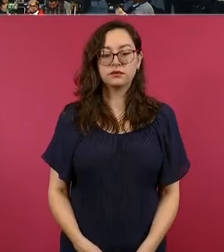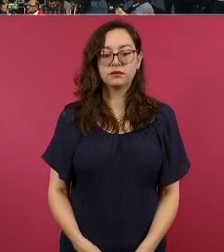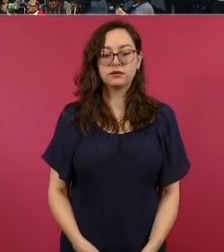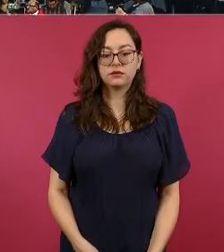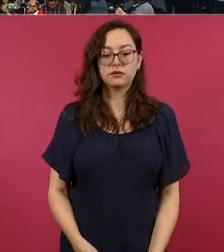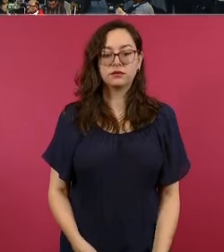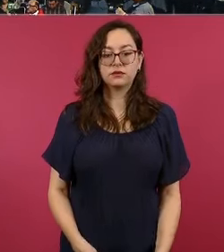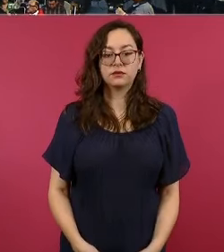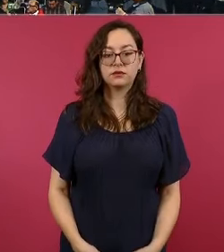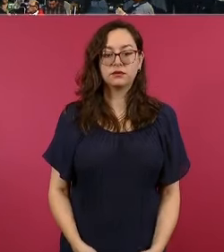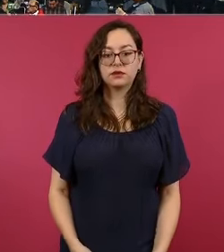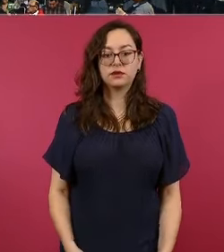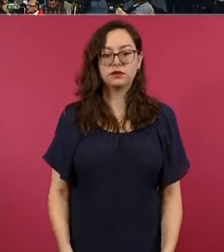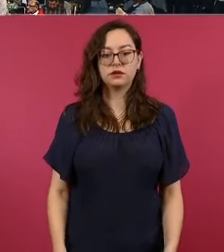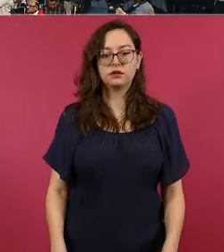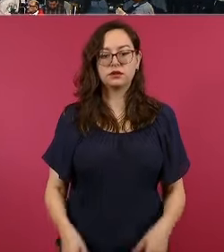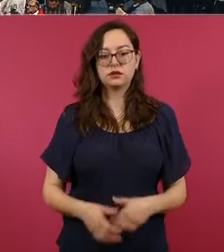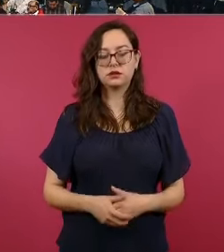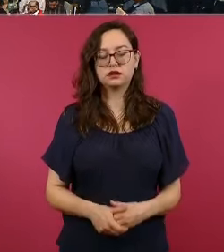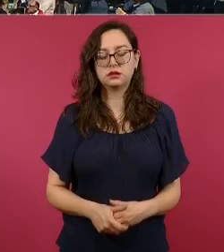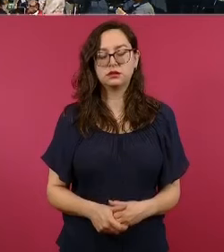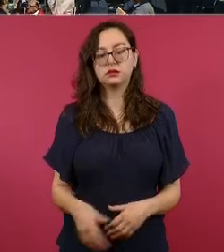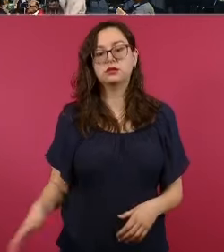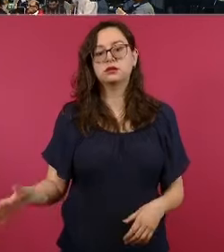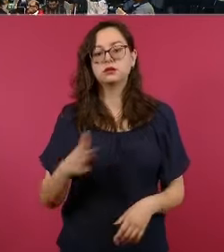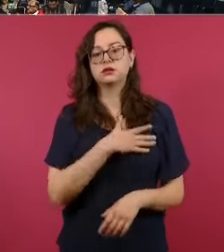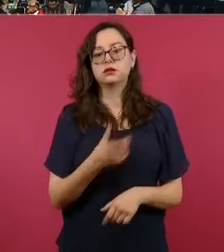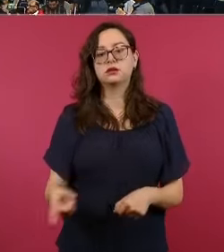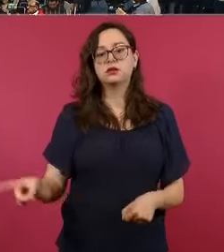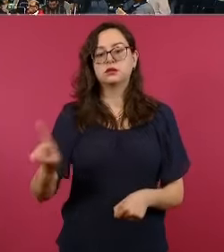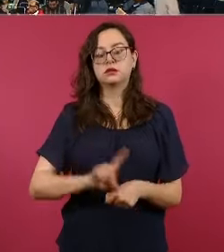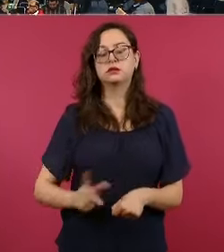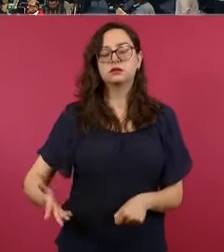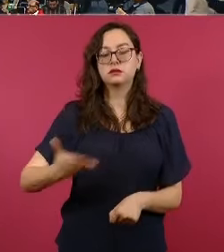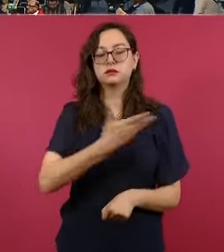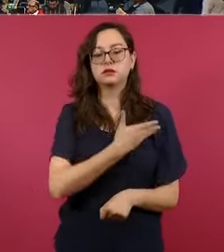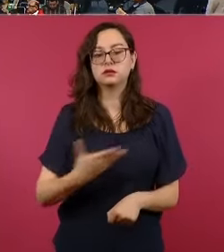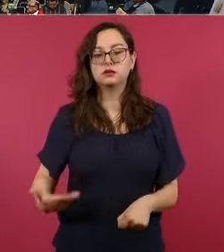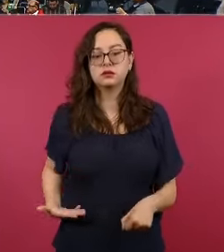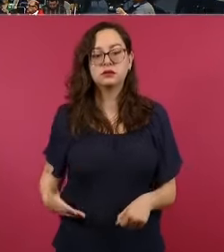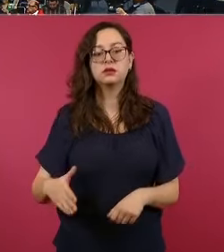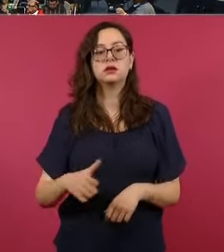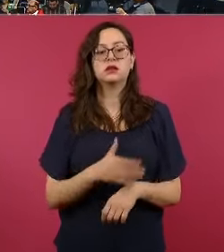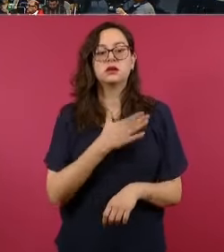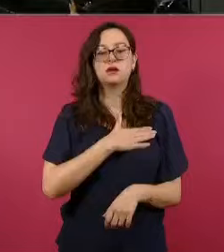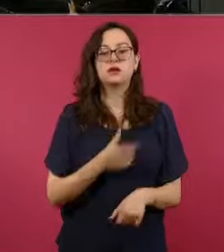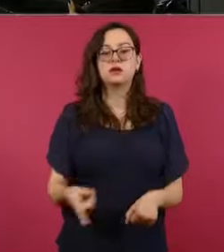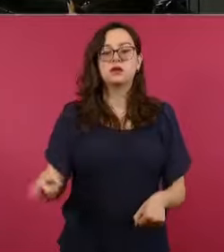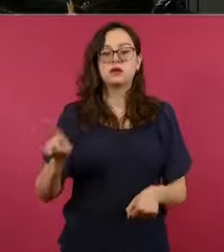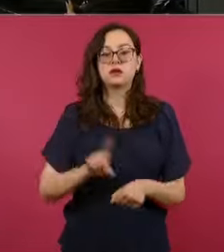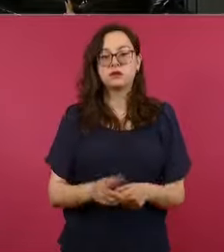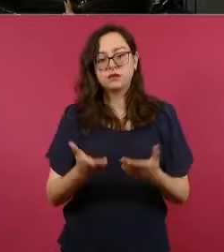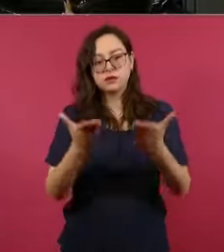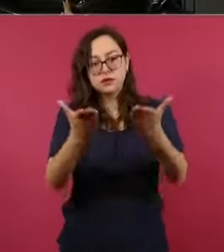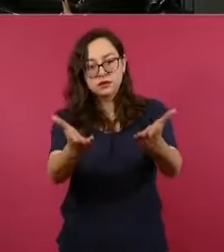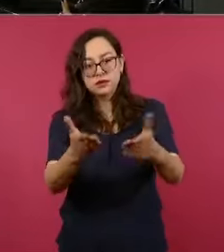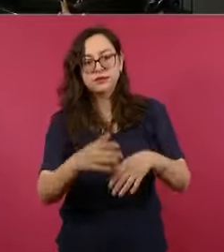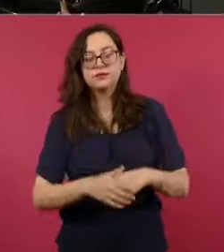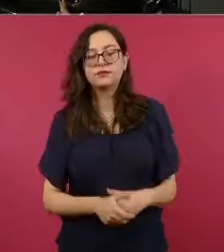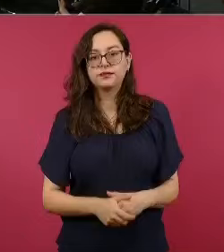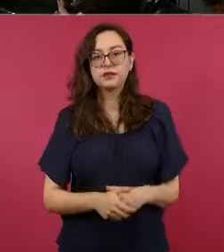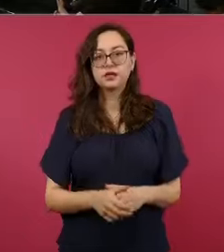Ah buenos Señor Presidente buenos días miembros del gabinete de salud